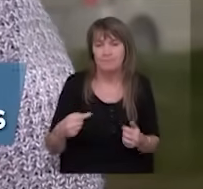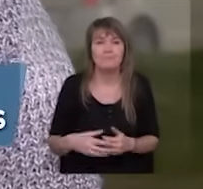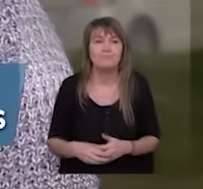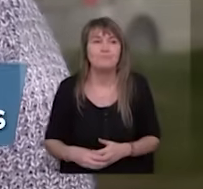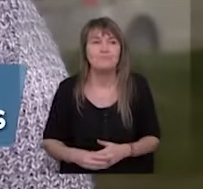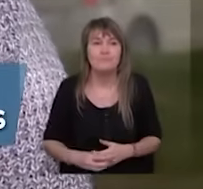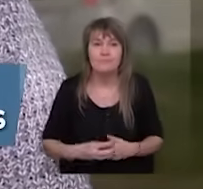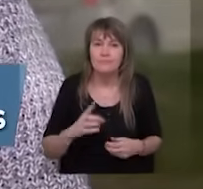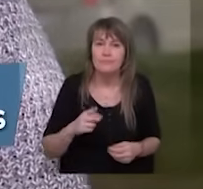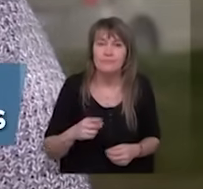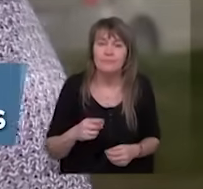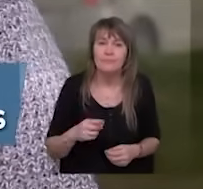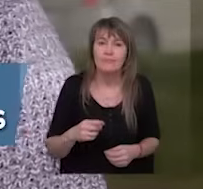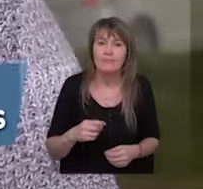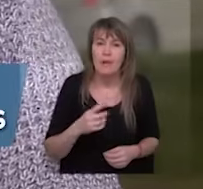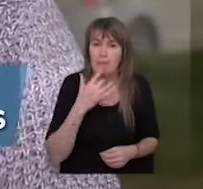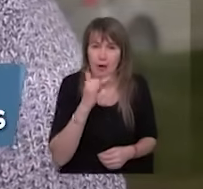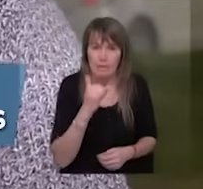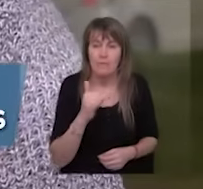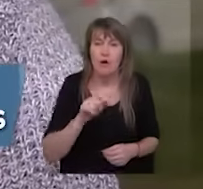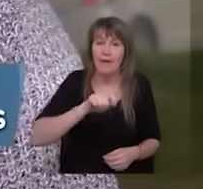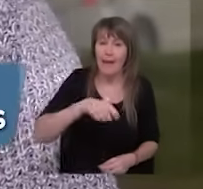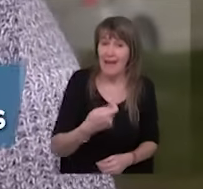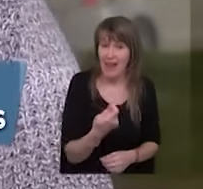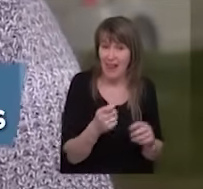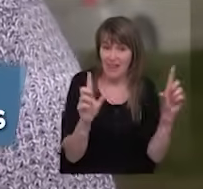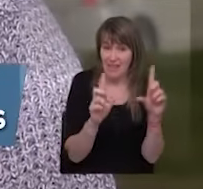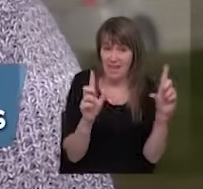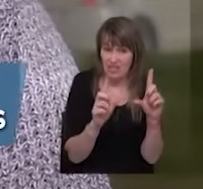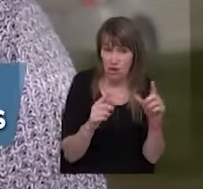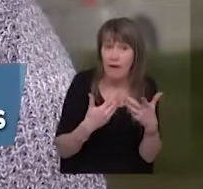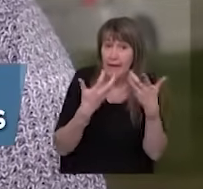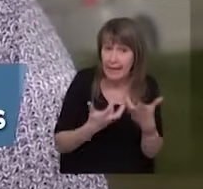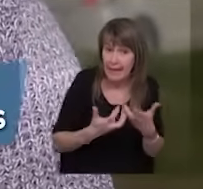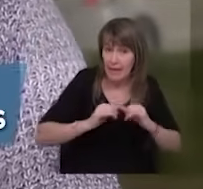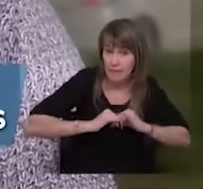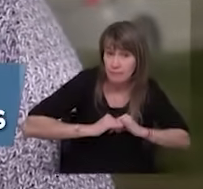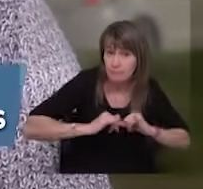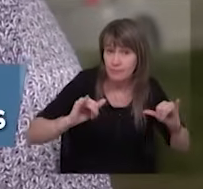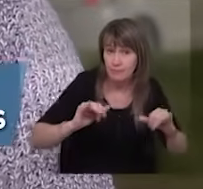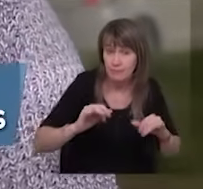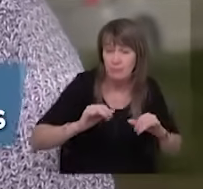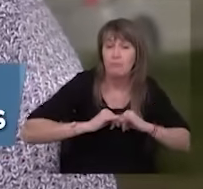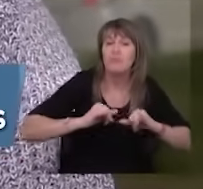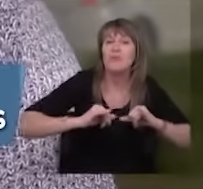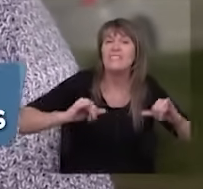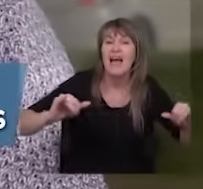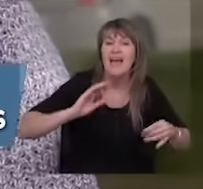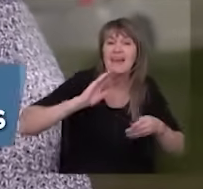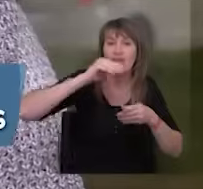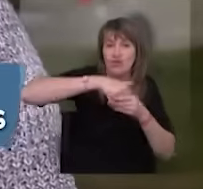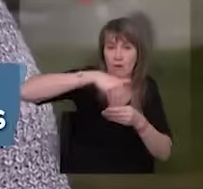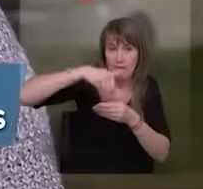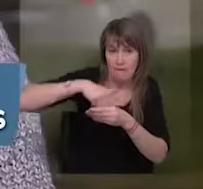es por otro lado que si los canales de televisión deciden hacer publicidad oficial publicidad Perdón electoral